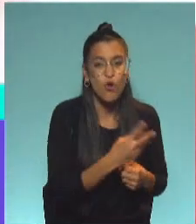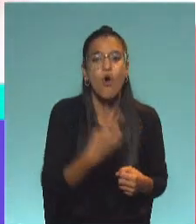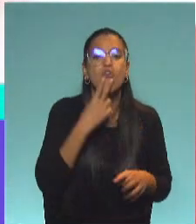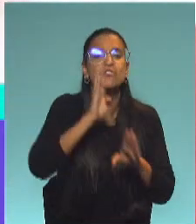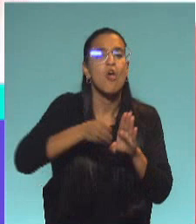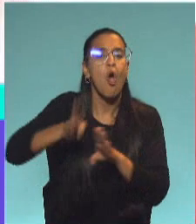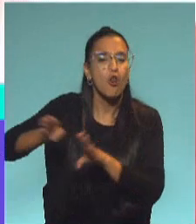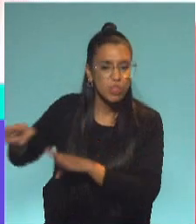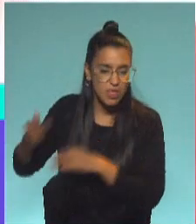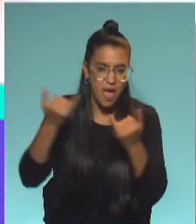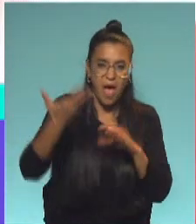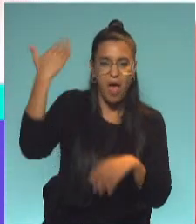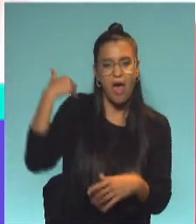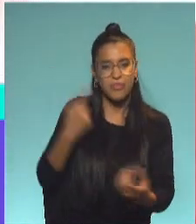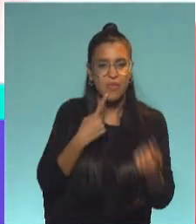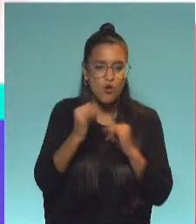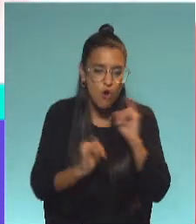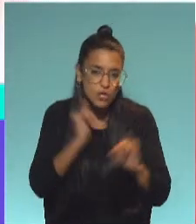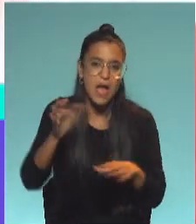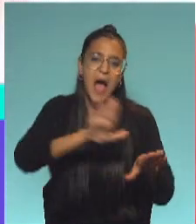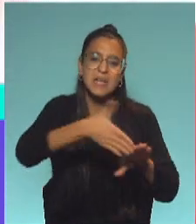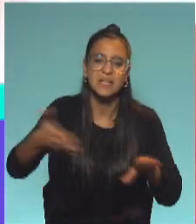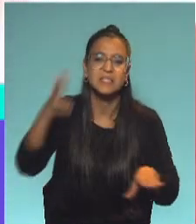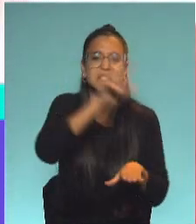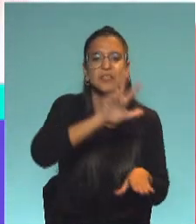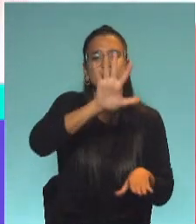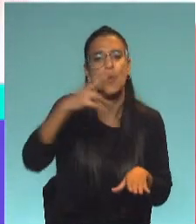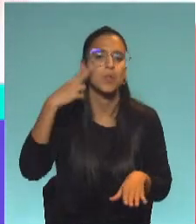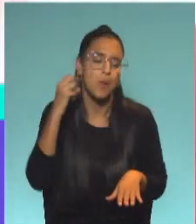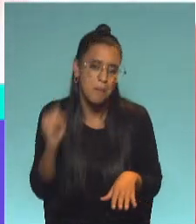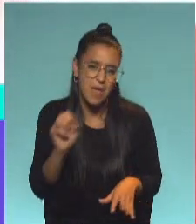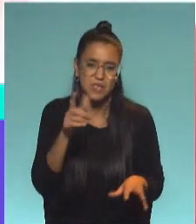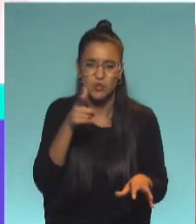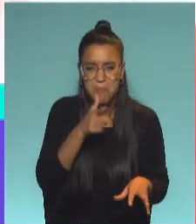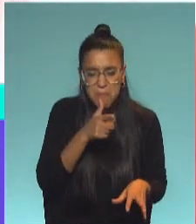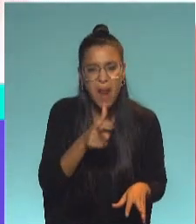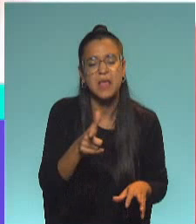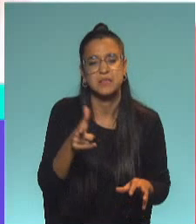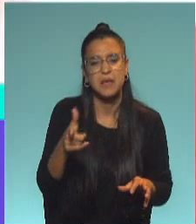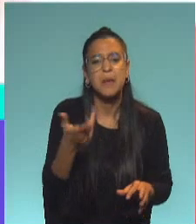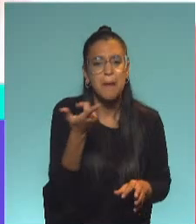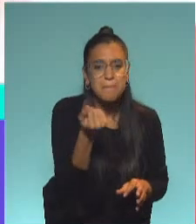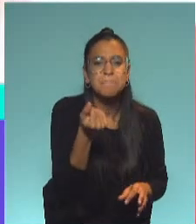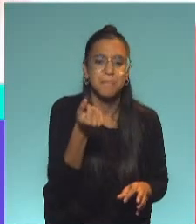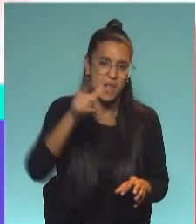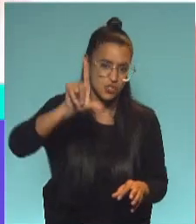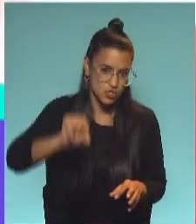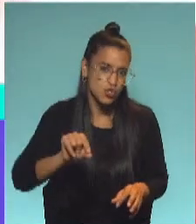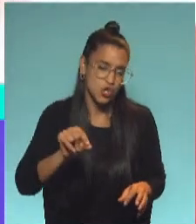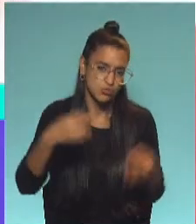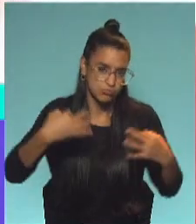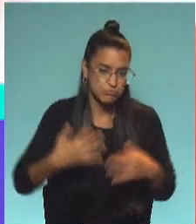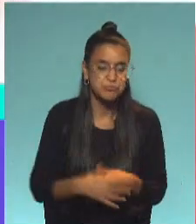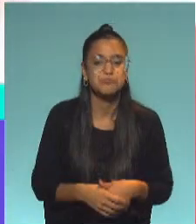cortes populares que veníamos hablando, el asado a 359 pesos, creo que era así, eran precios populares